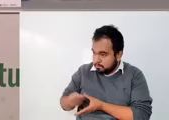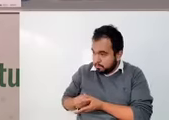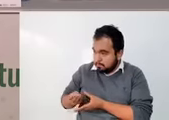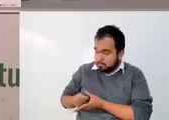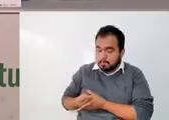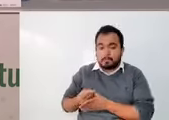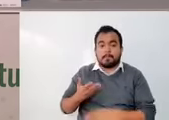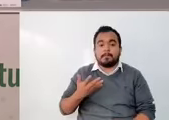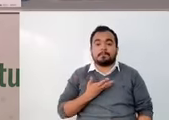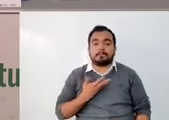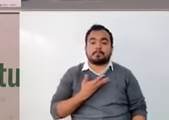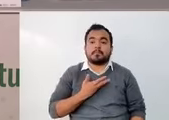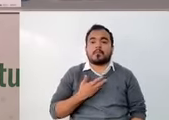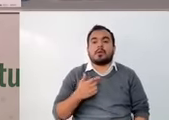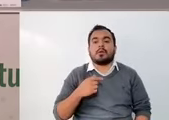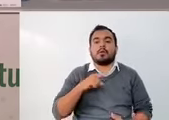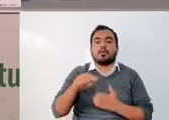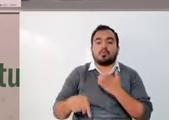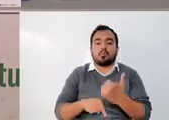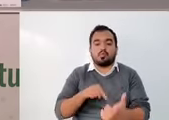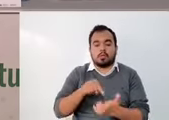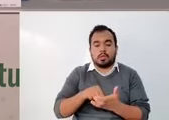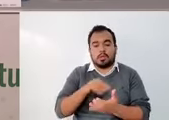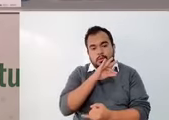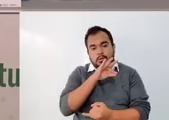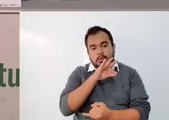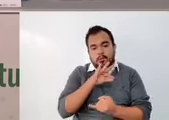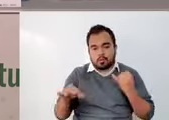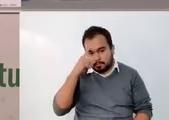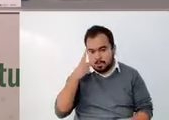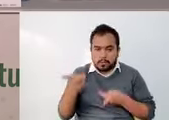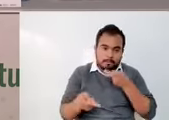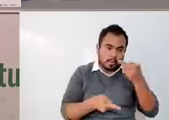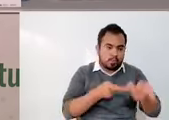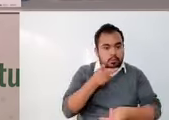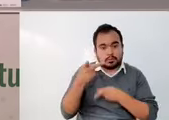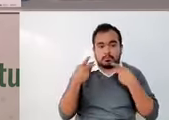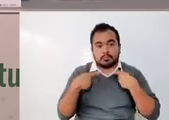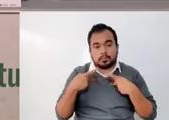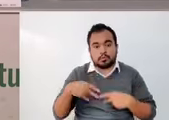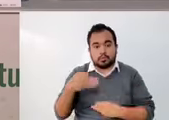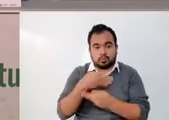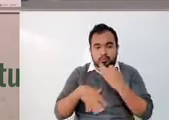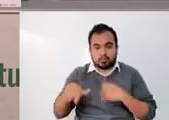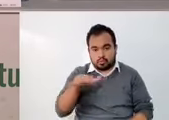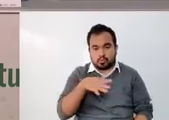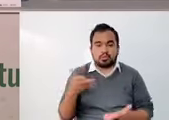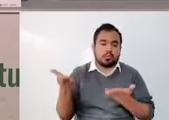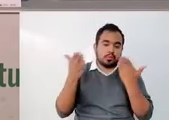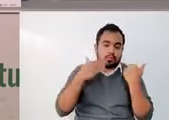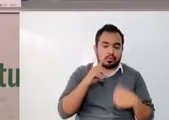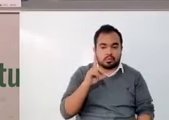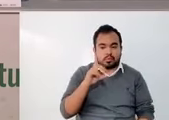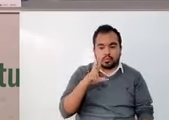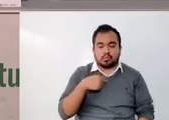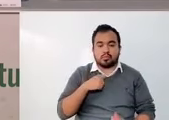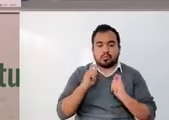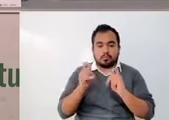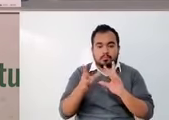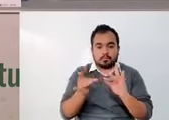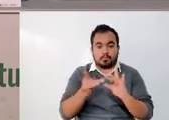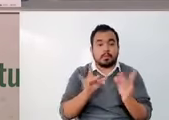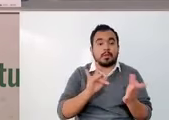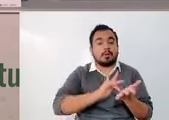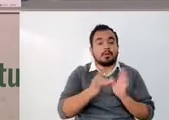alguno que hacerle para un espacio que tendremos al final para preguntas del público. Adelante, doctor, le cedo la palabra. Muchas gracias, María